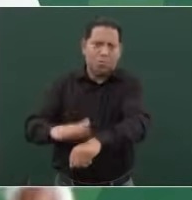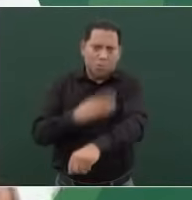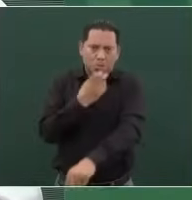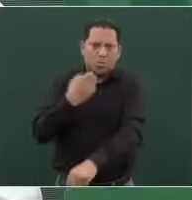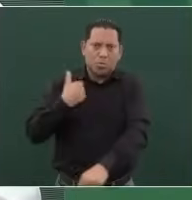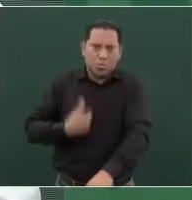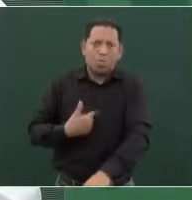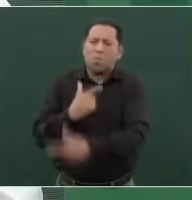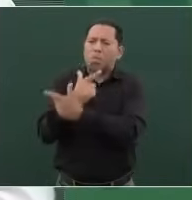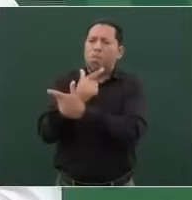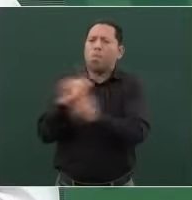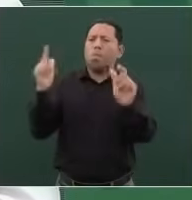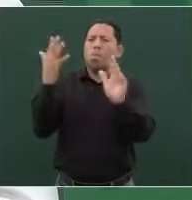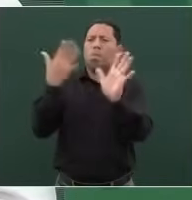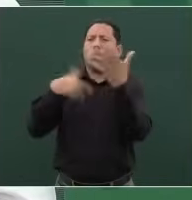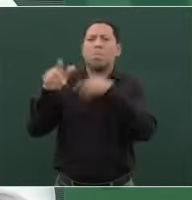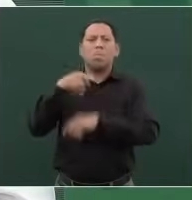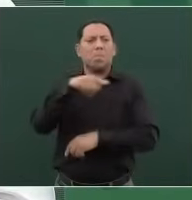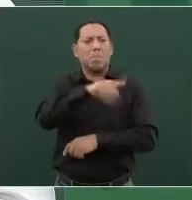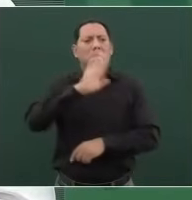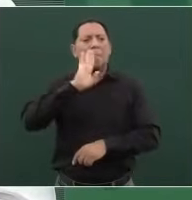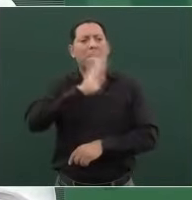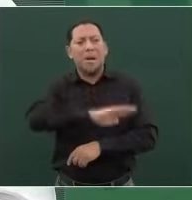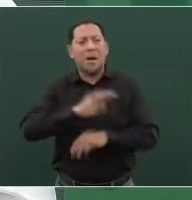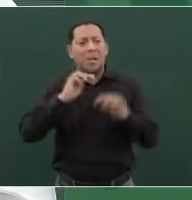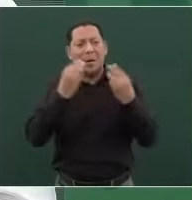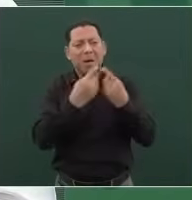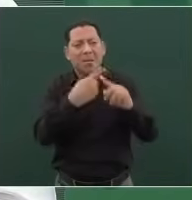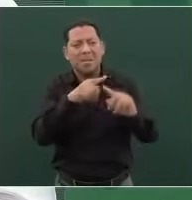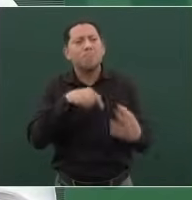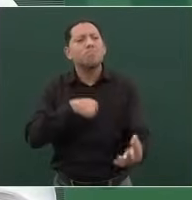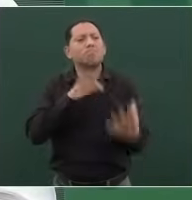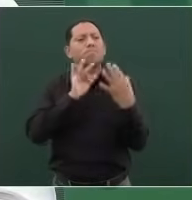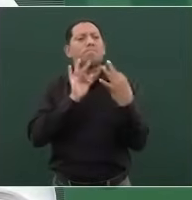libertad y enfrentar a la mafia.